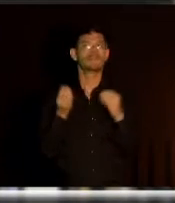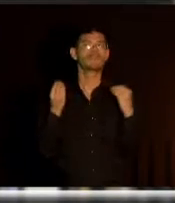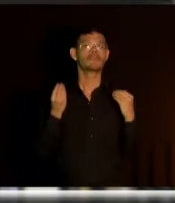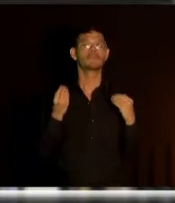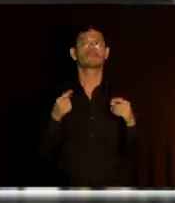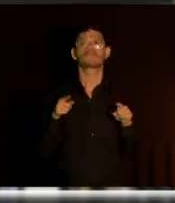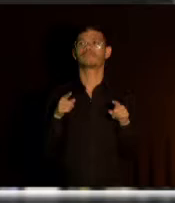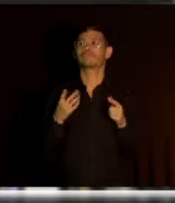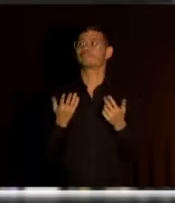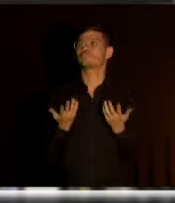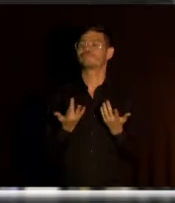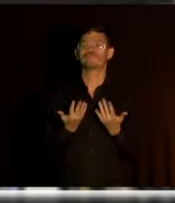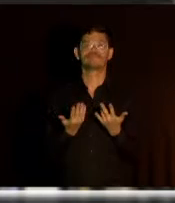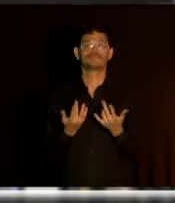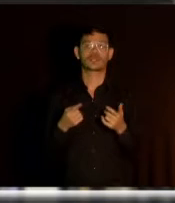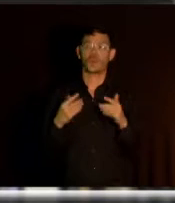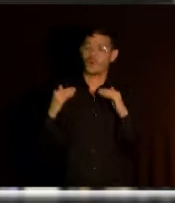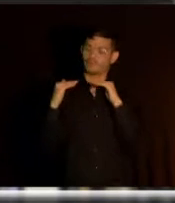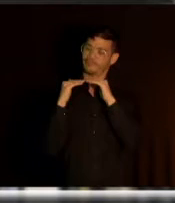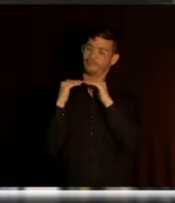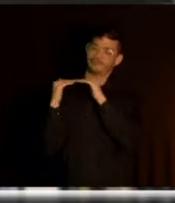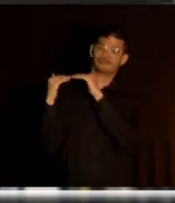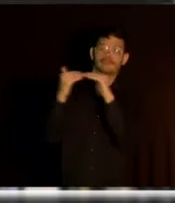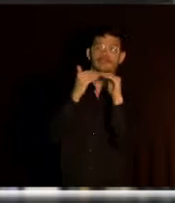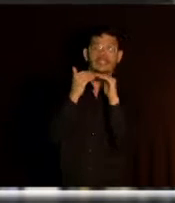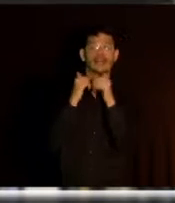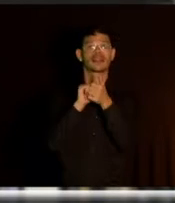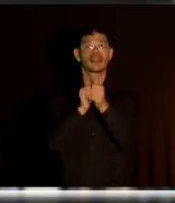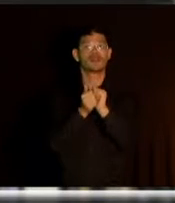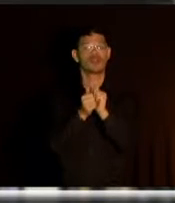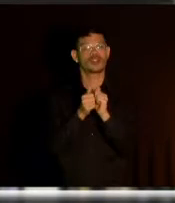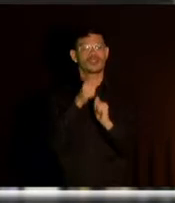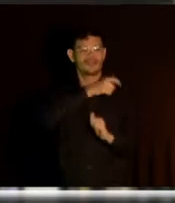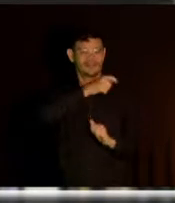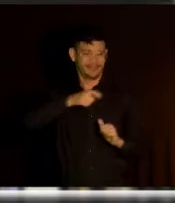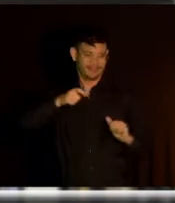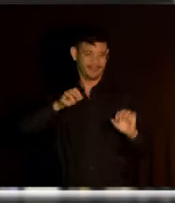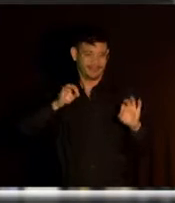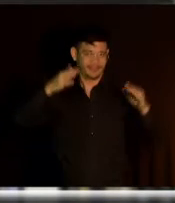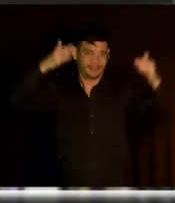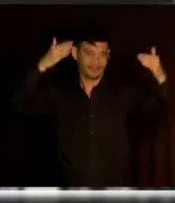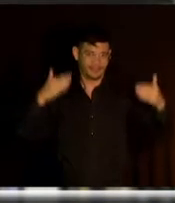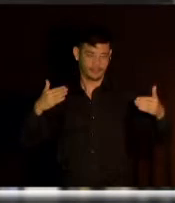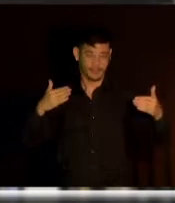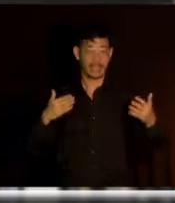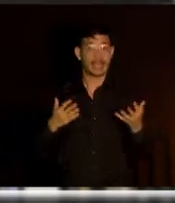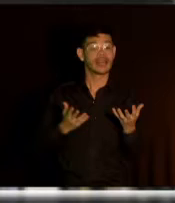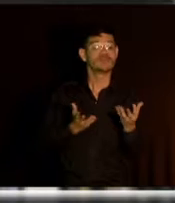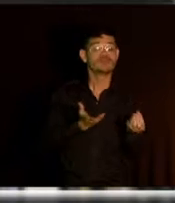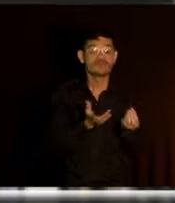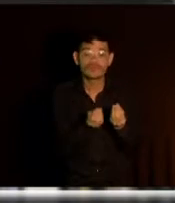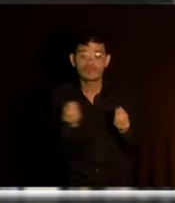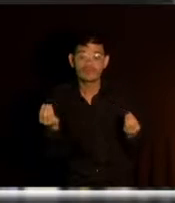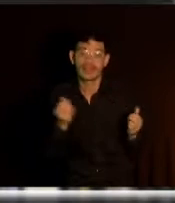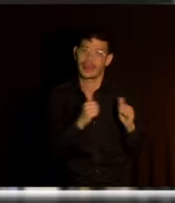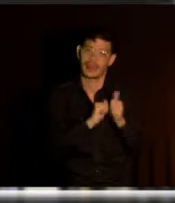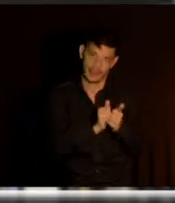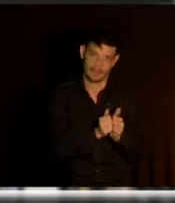igualmente tener deporte para las personas con discapacidad por deporte y no por